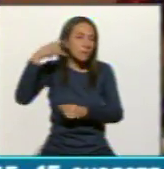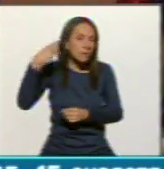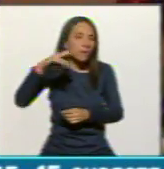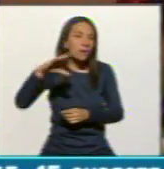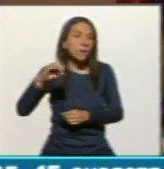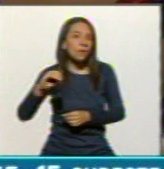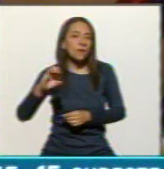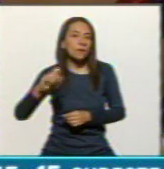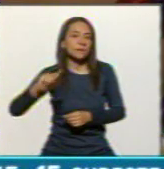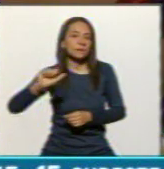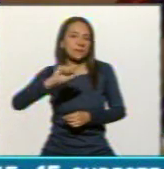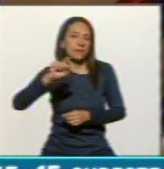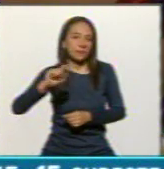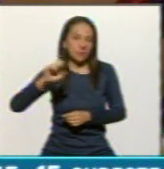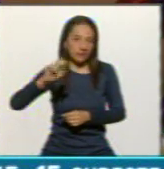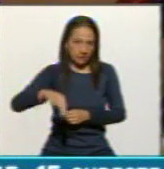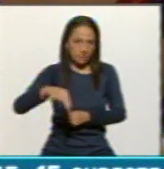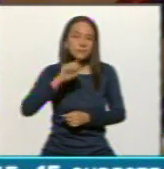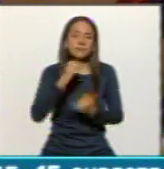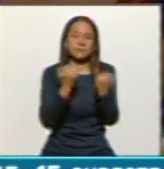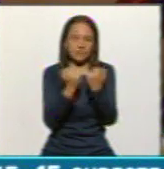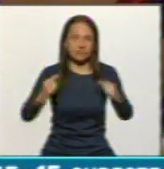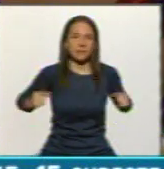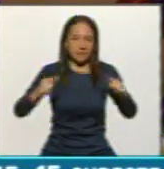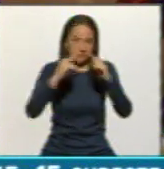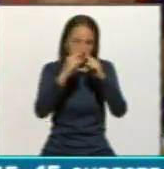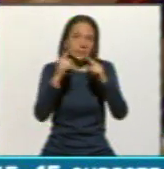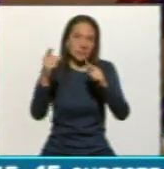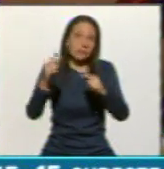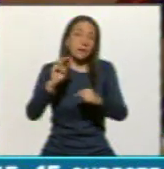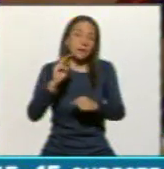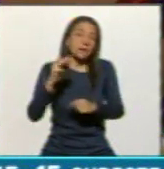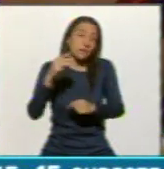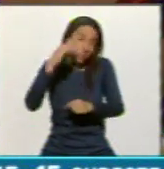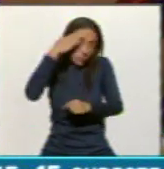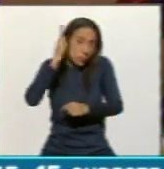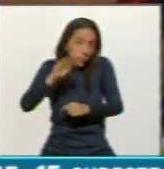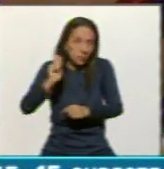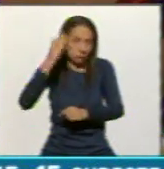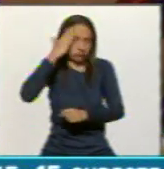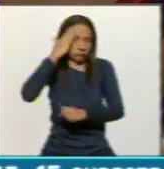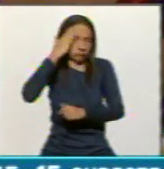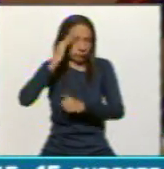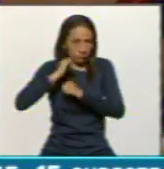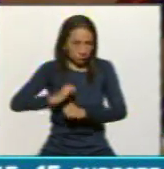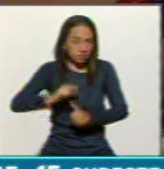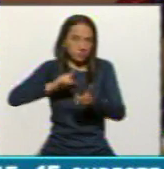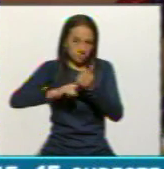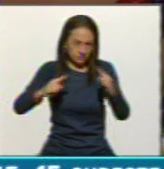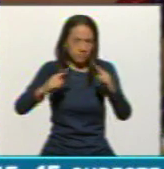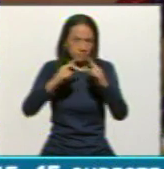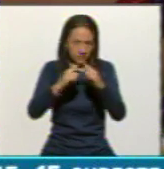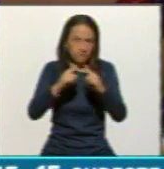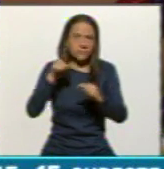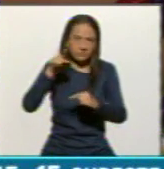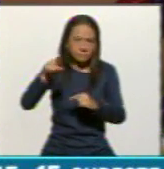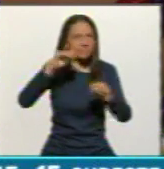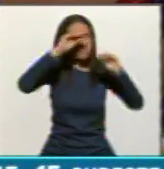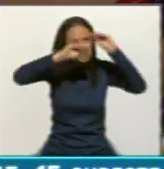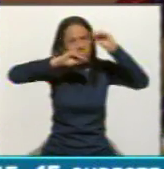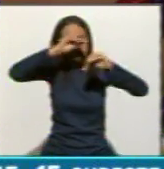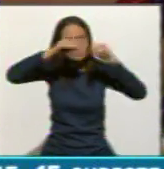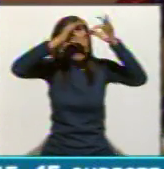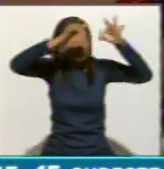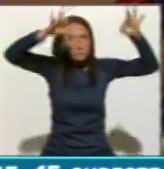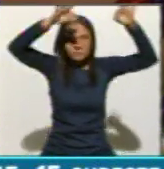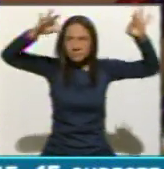una iglesia de que la señora es mayordoma, entonces van a decorar con las piñatas.